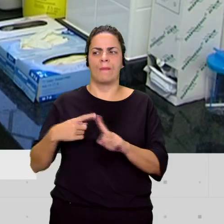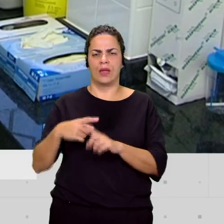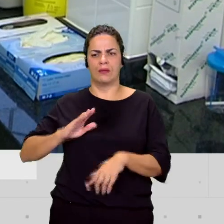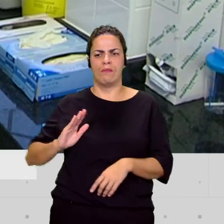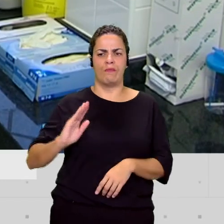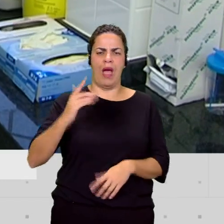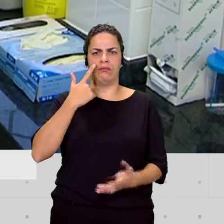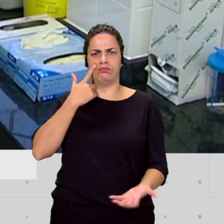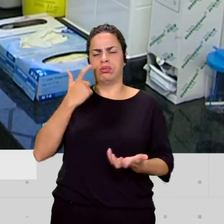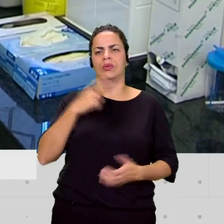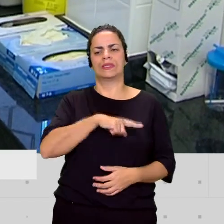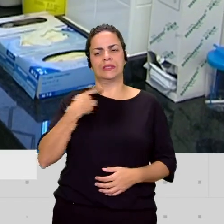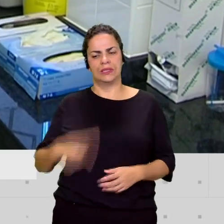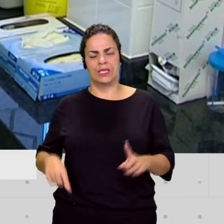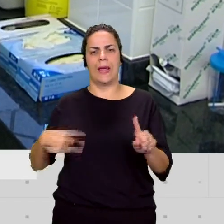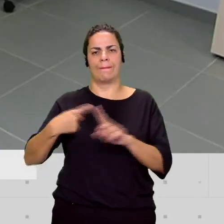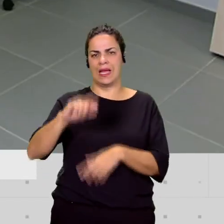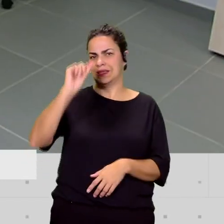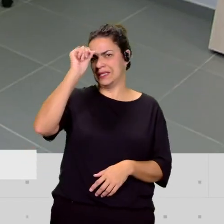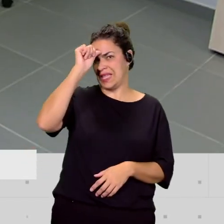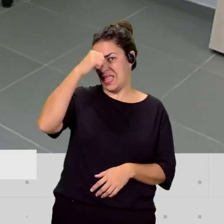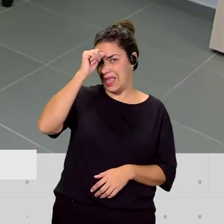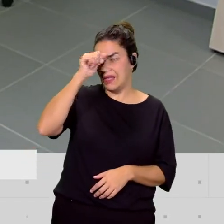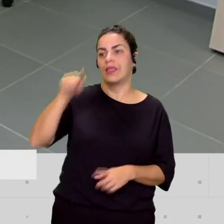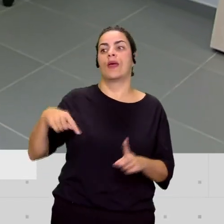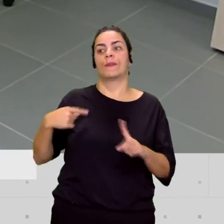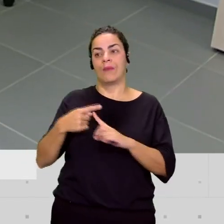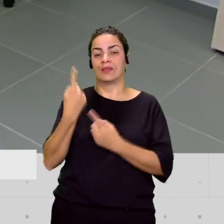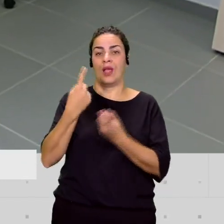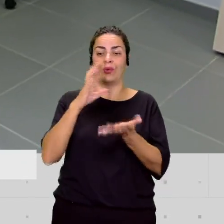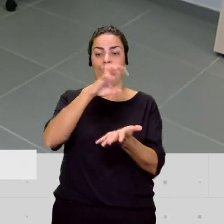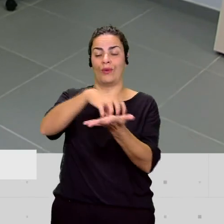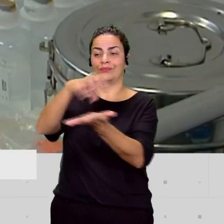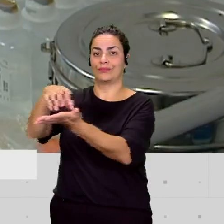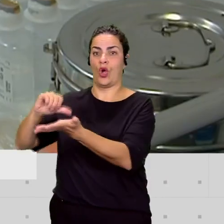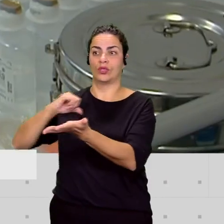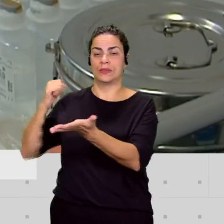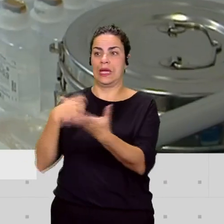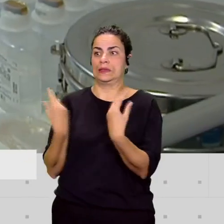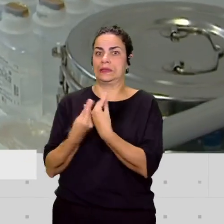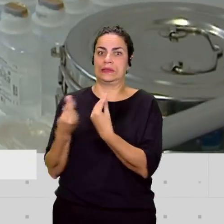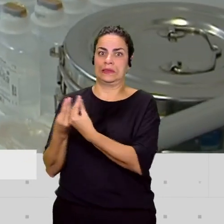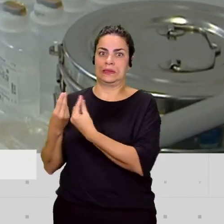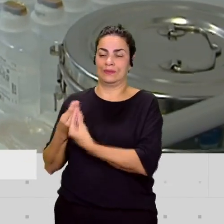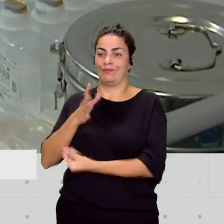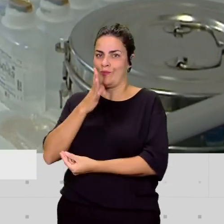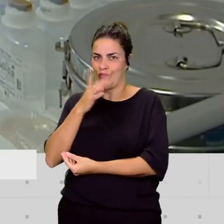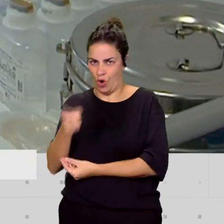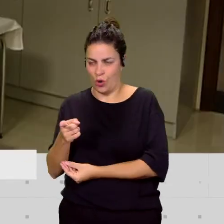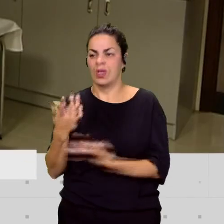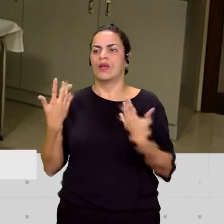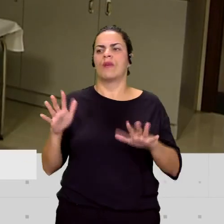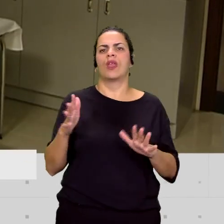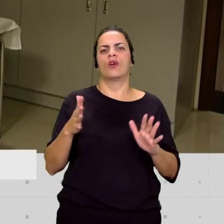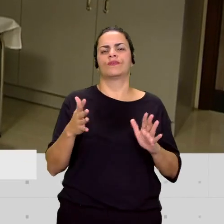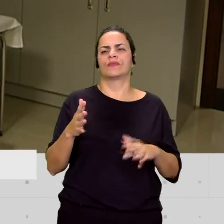notablemente en China y en India y ha llegado a saturar infraestructuras hospitalarias. Pero no hay que verlo como otro